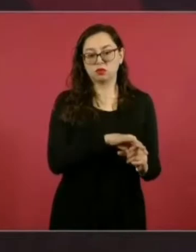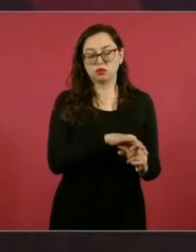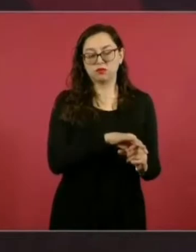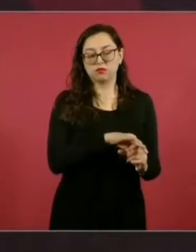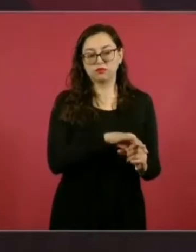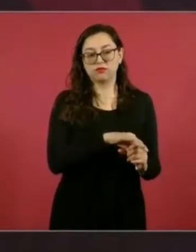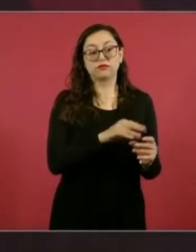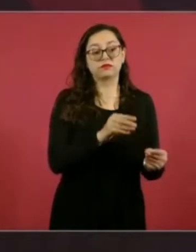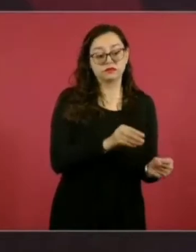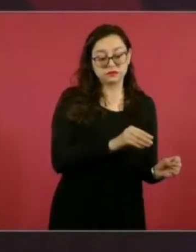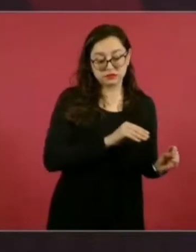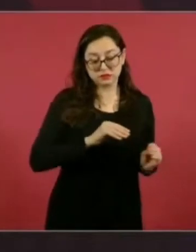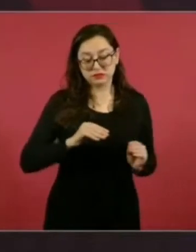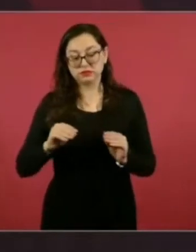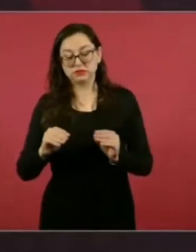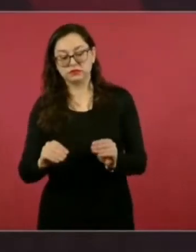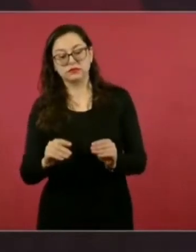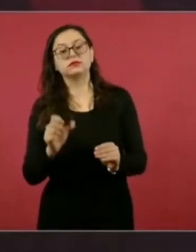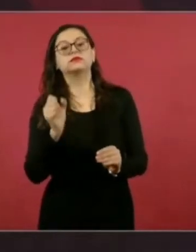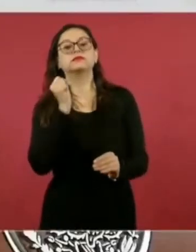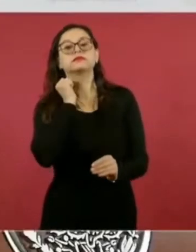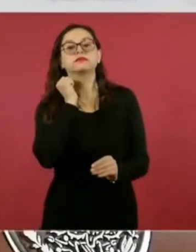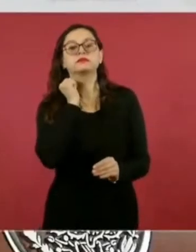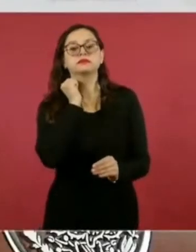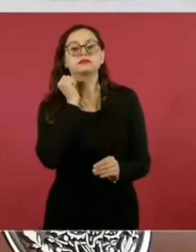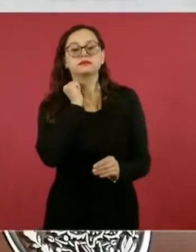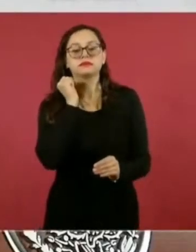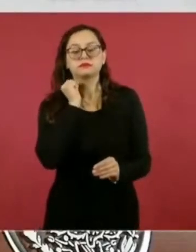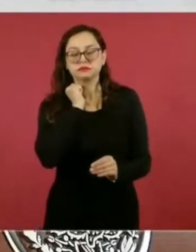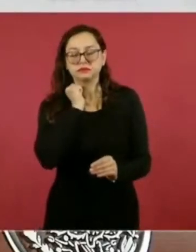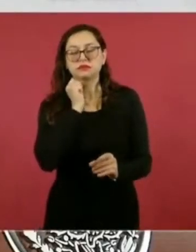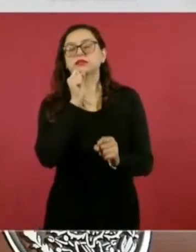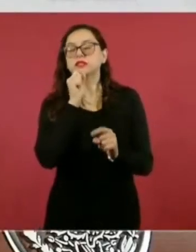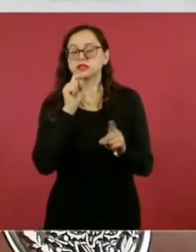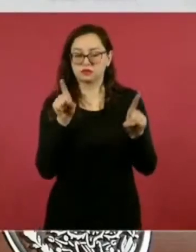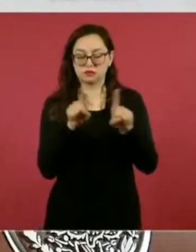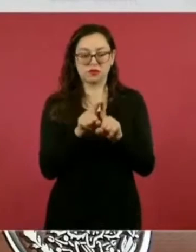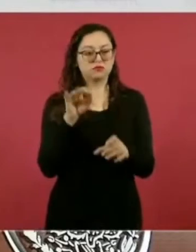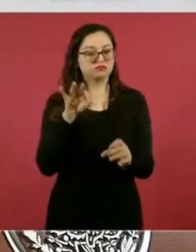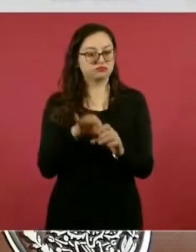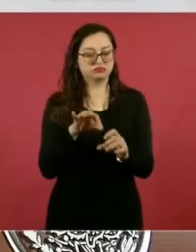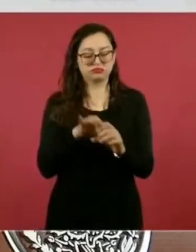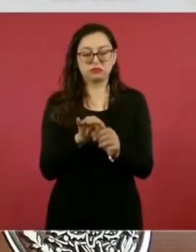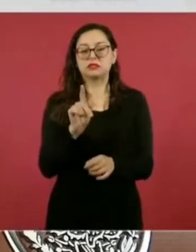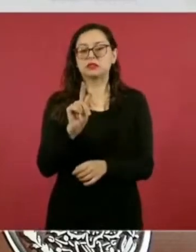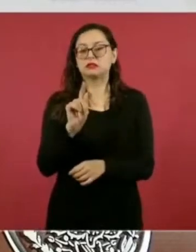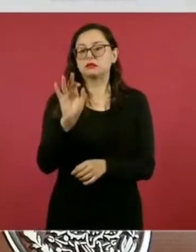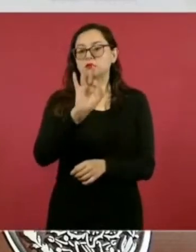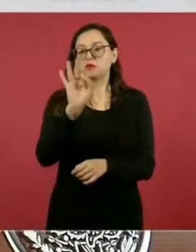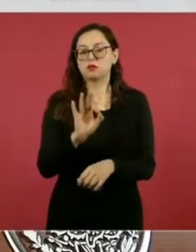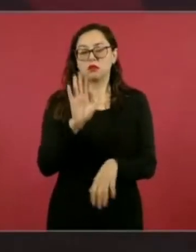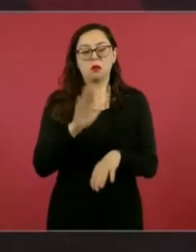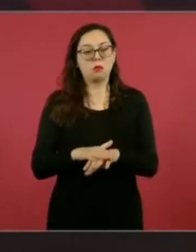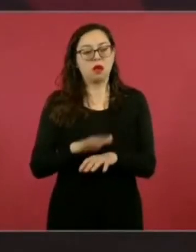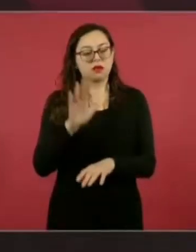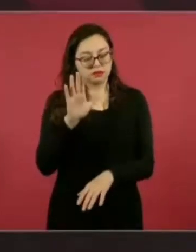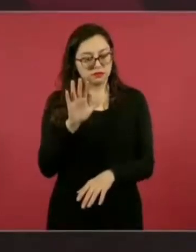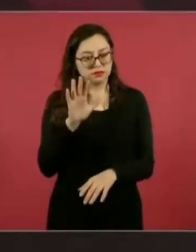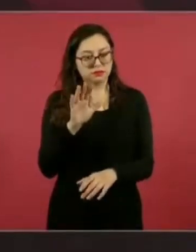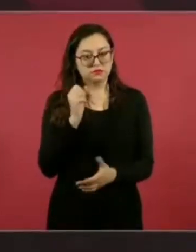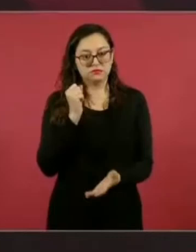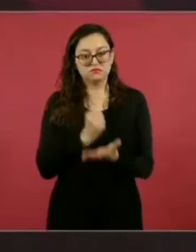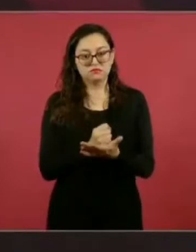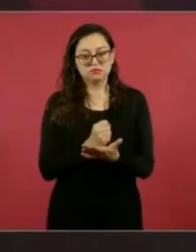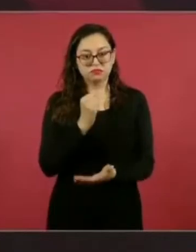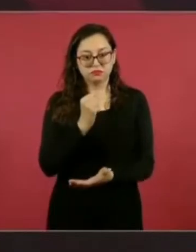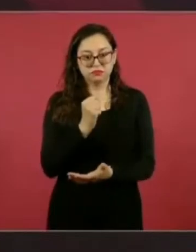y pasa al Senado, también se votó con mayoría calificada. El caso de